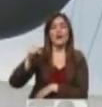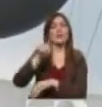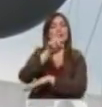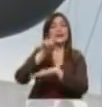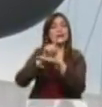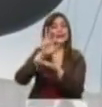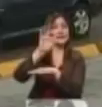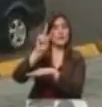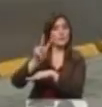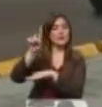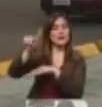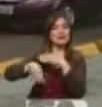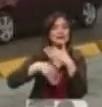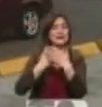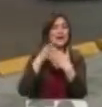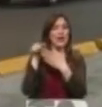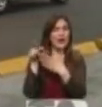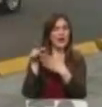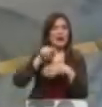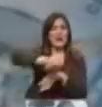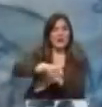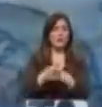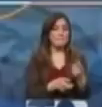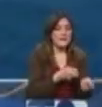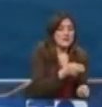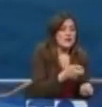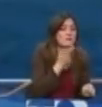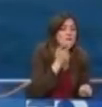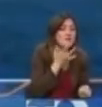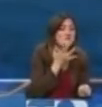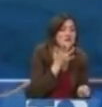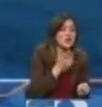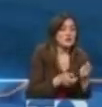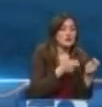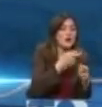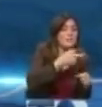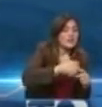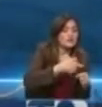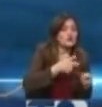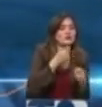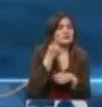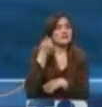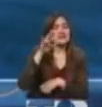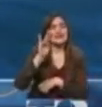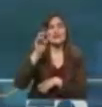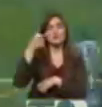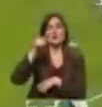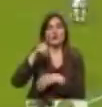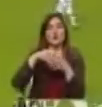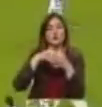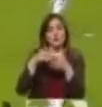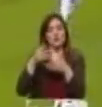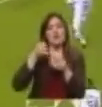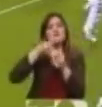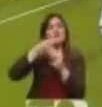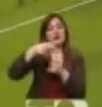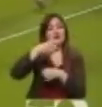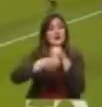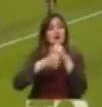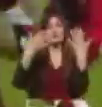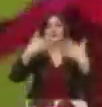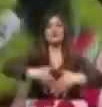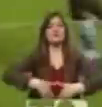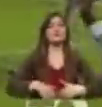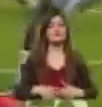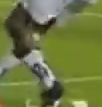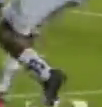operadoras privadas a las que los canales incautados vendieron la exclusividad por 17 millones de dólares hasta el final del torneo.